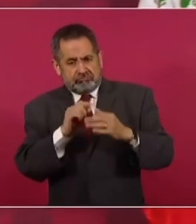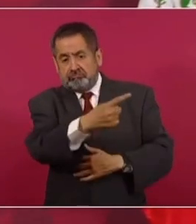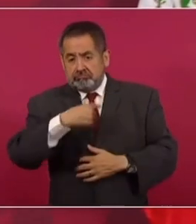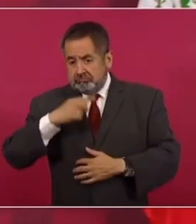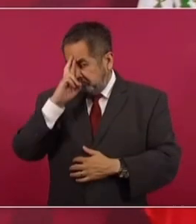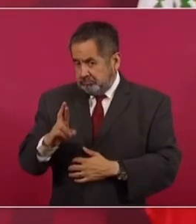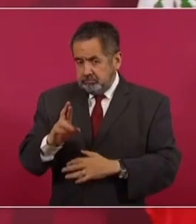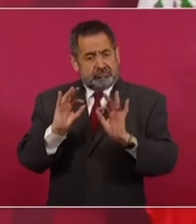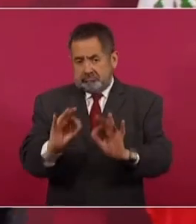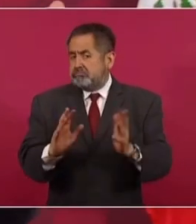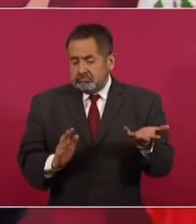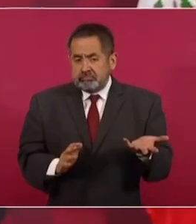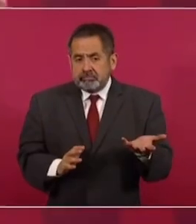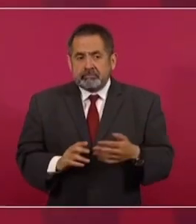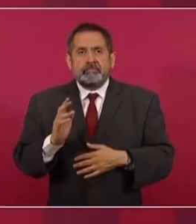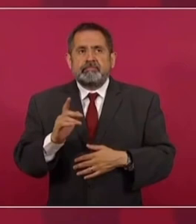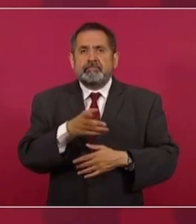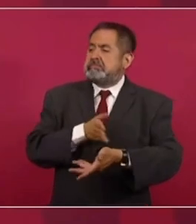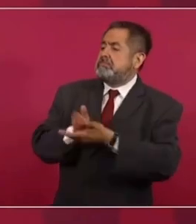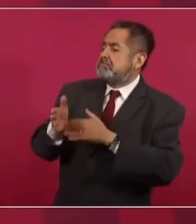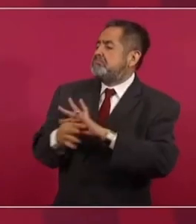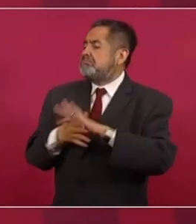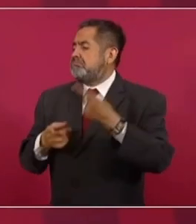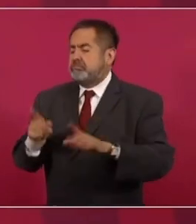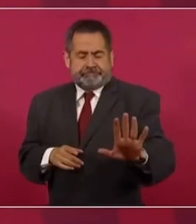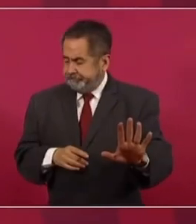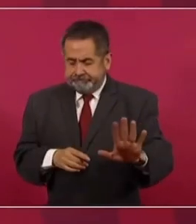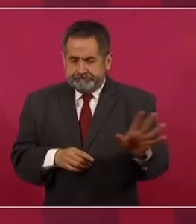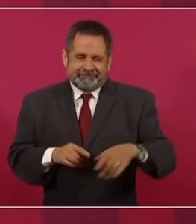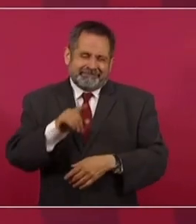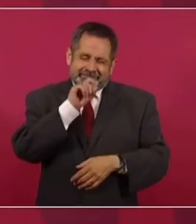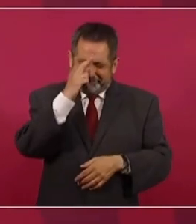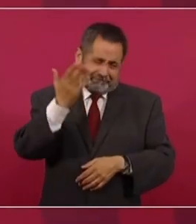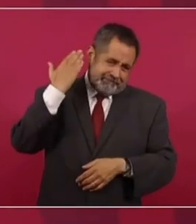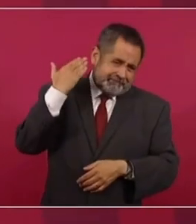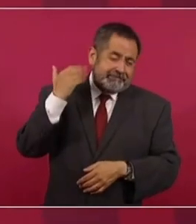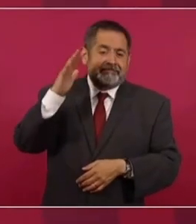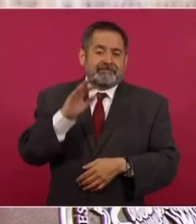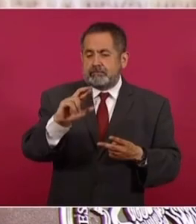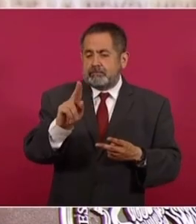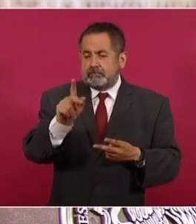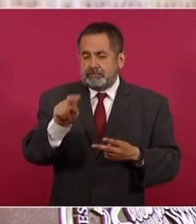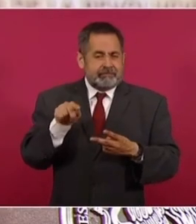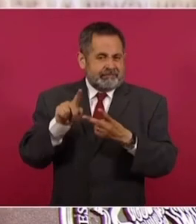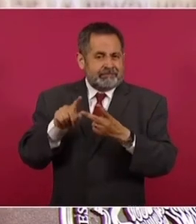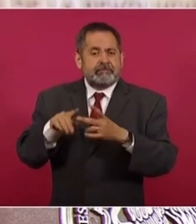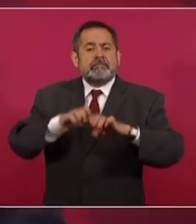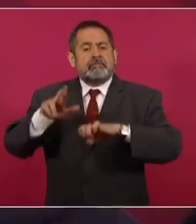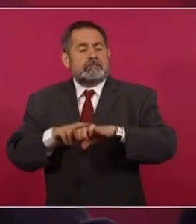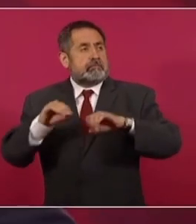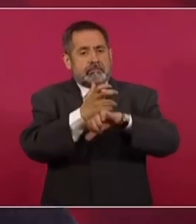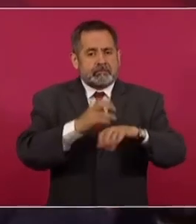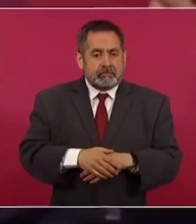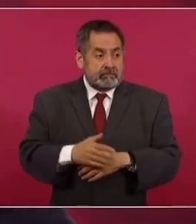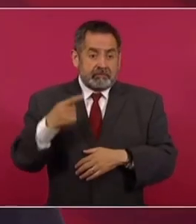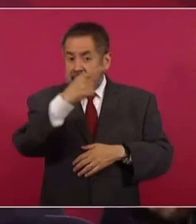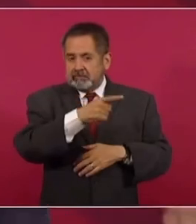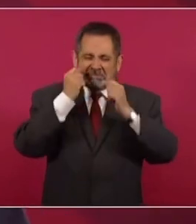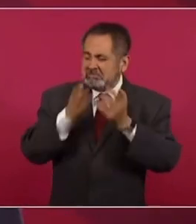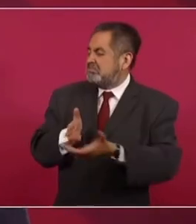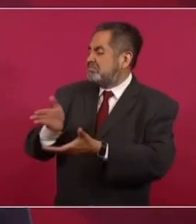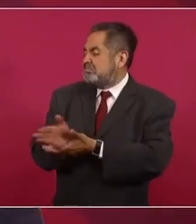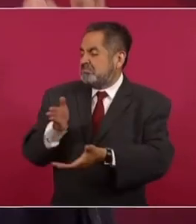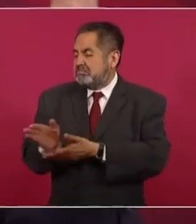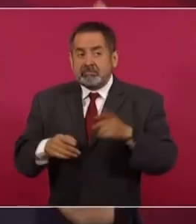tiempo en que estaba Calderón y Sarucán y entraban y metían hasta